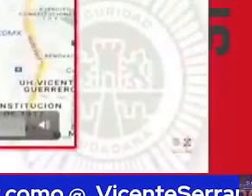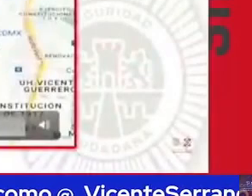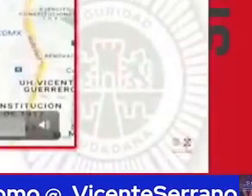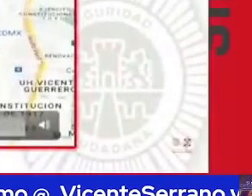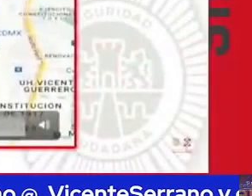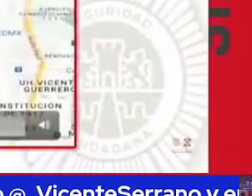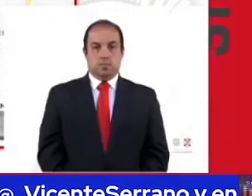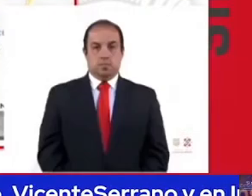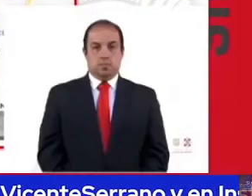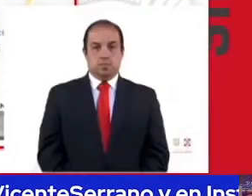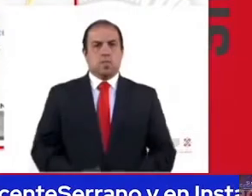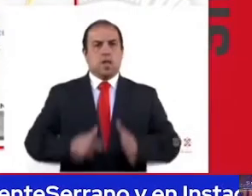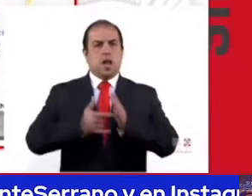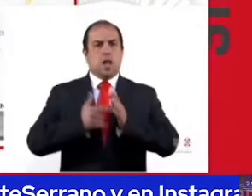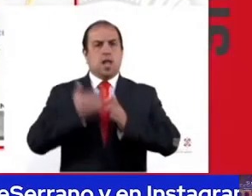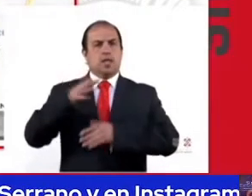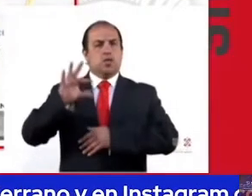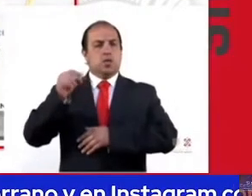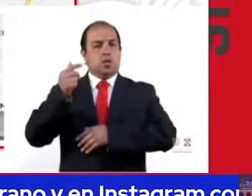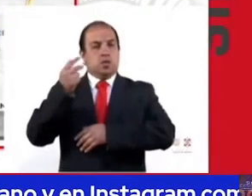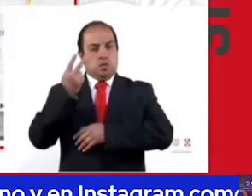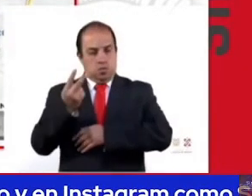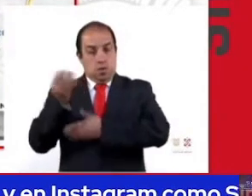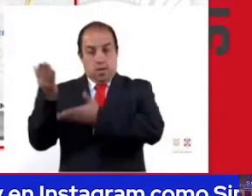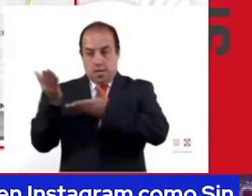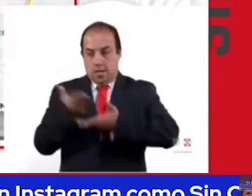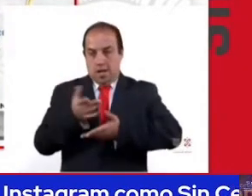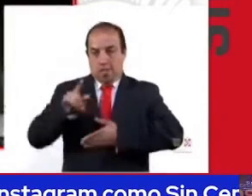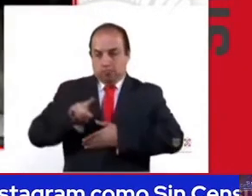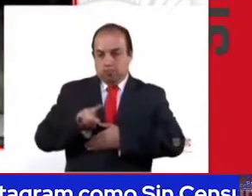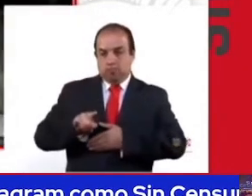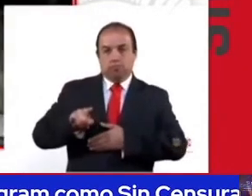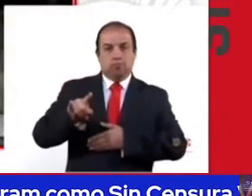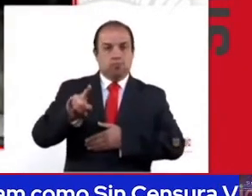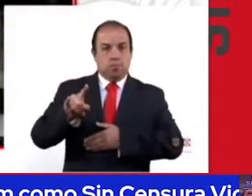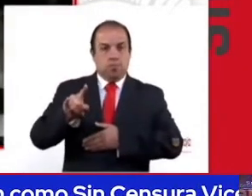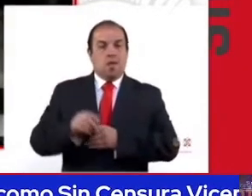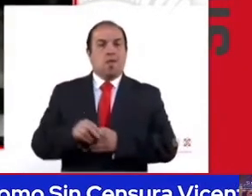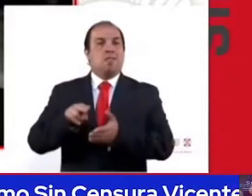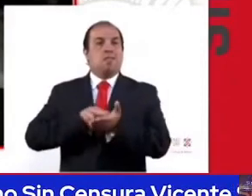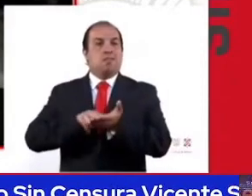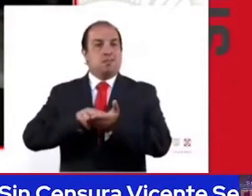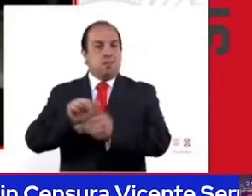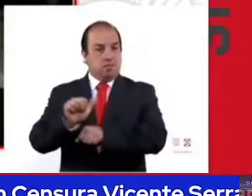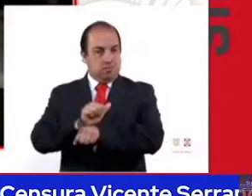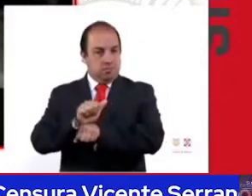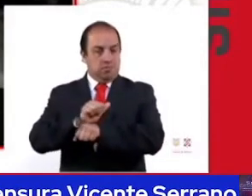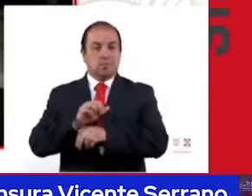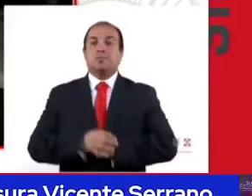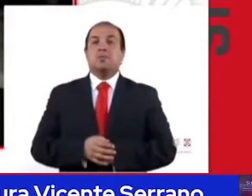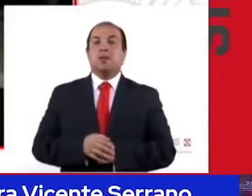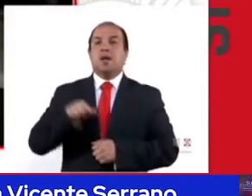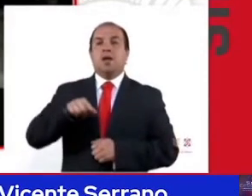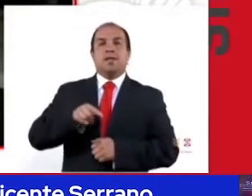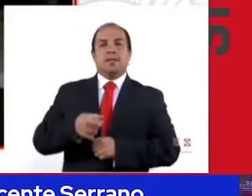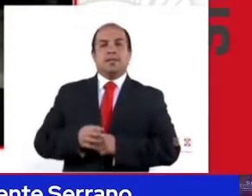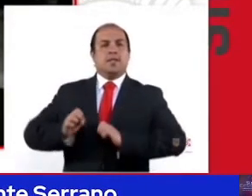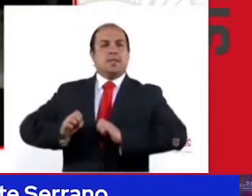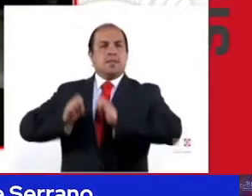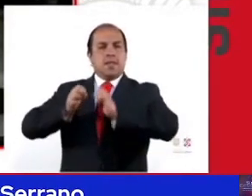A las 10:42 se observa la llegada del vehículo SEAT Ibiza color negro a las inmediaciones de Grupo